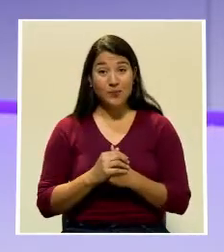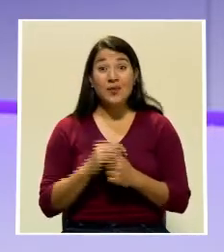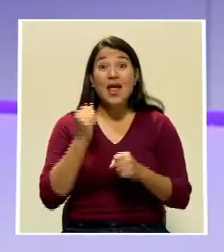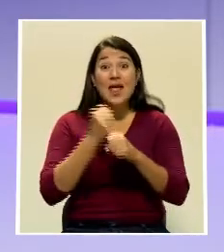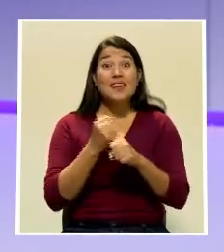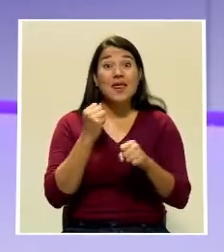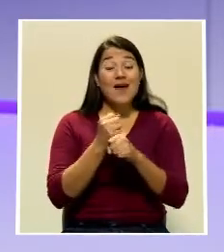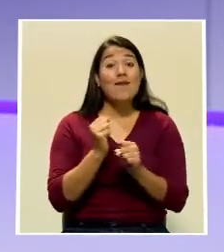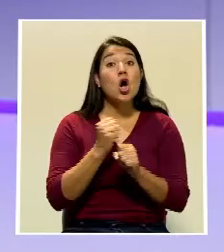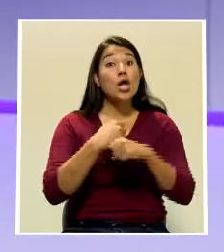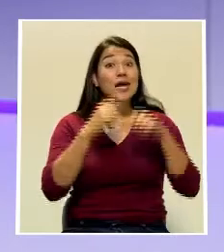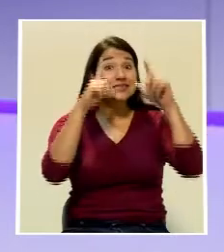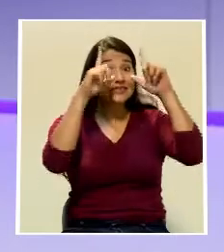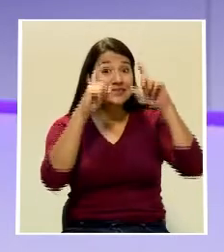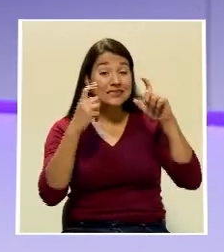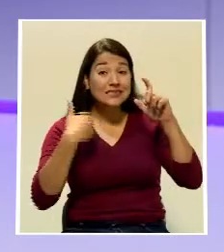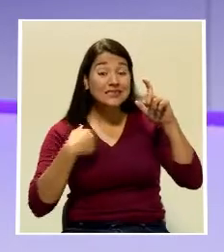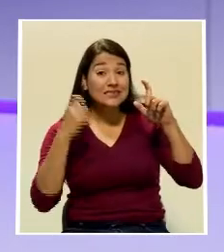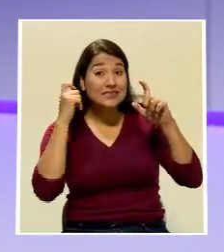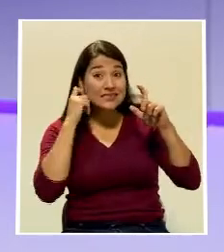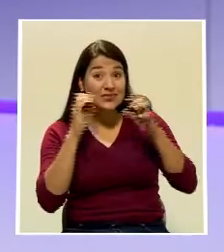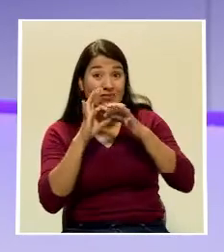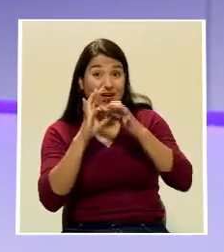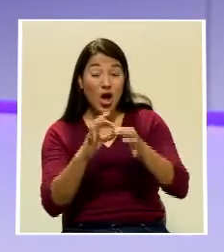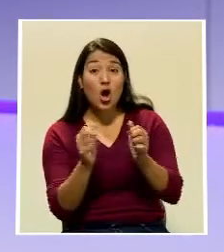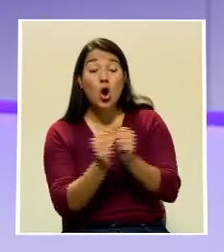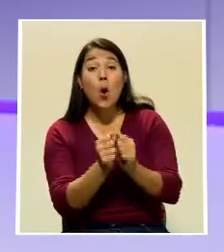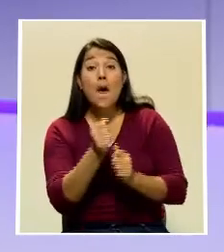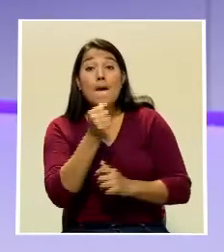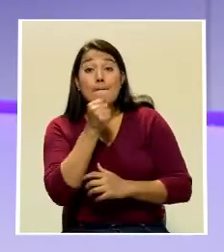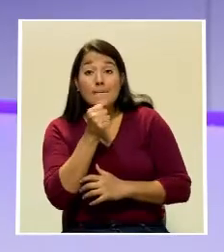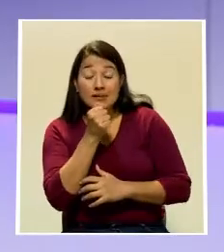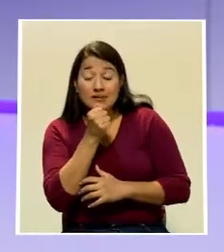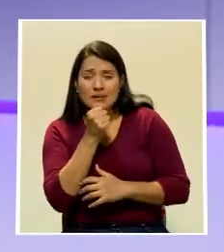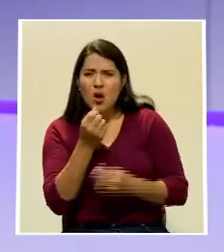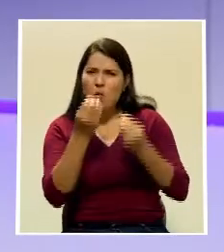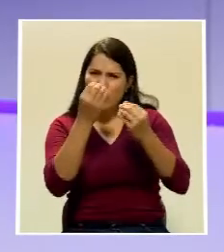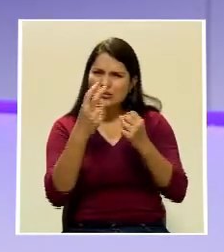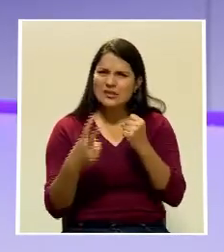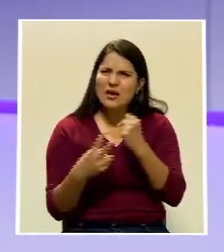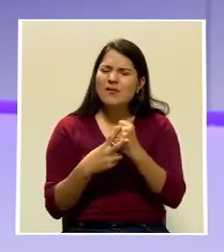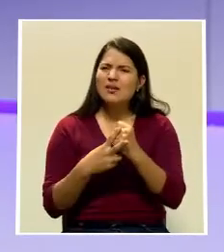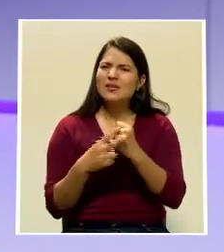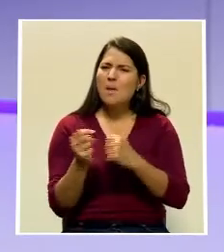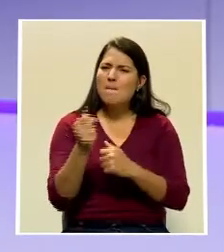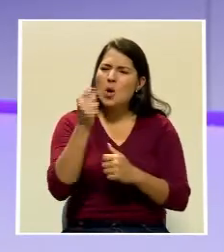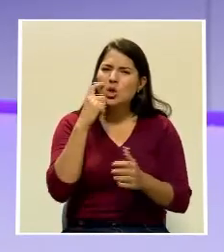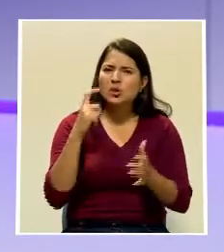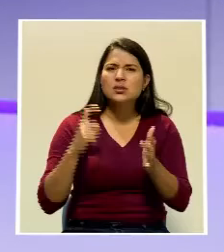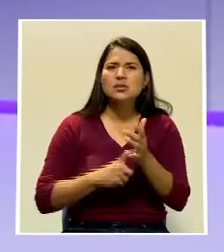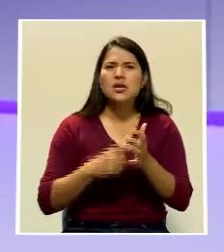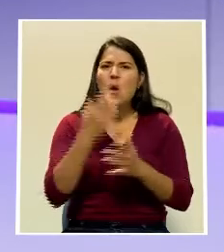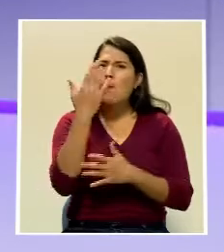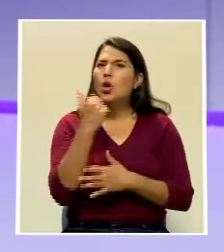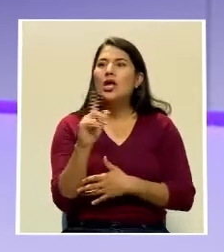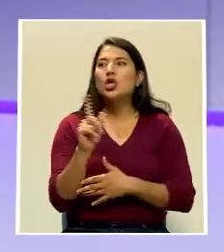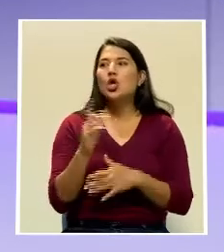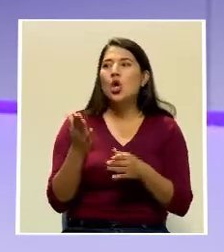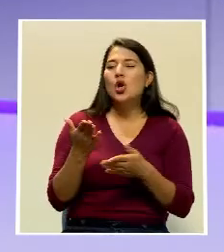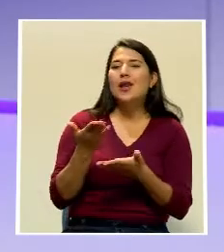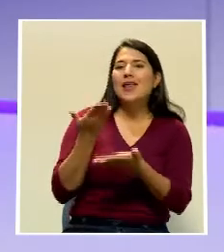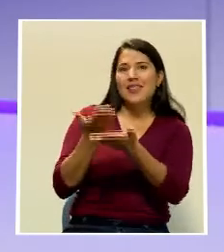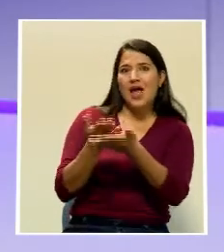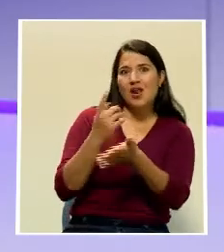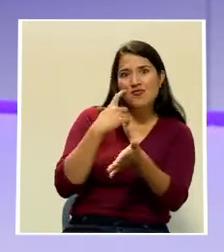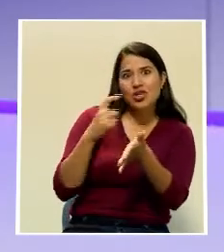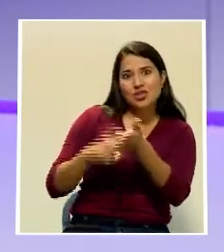los fotógrafas y los fotógrafos de prensa muchas veces es poco conocido porque no recibe el crédito que le